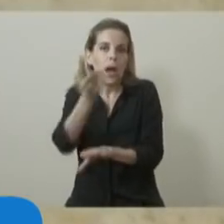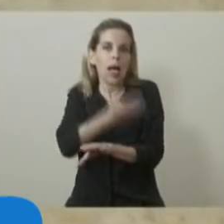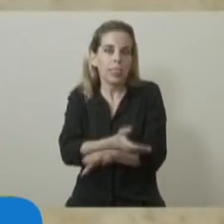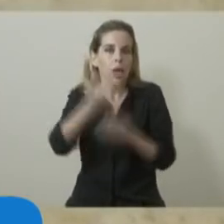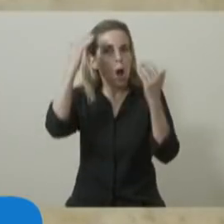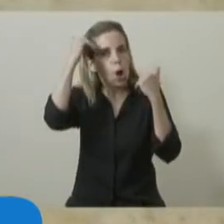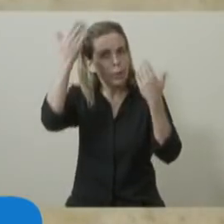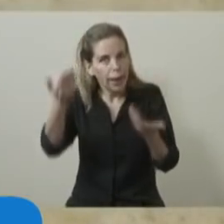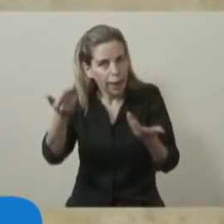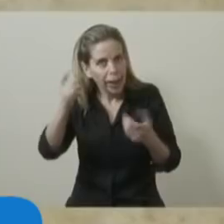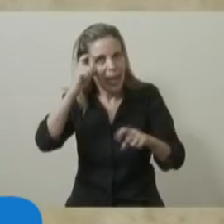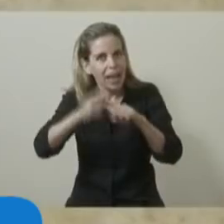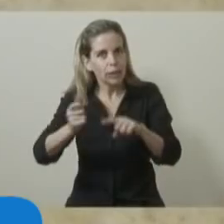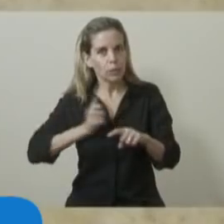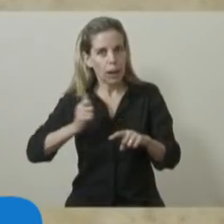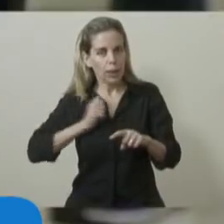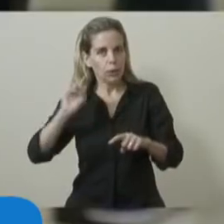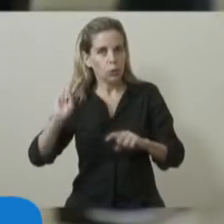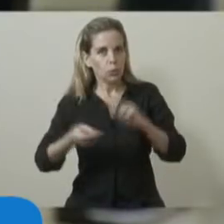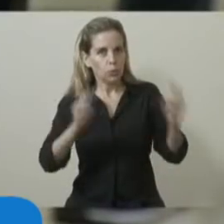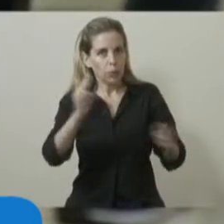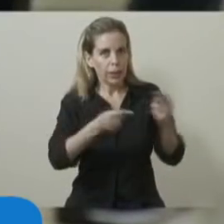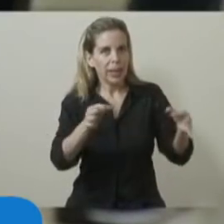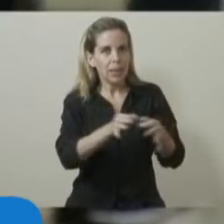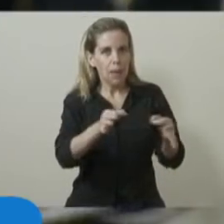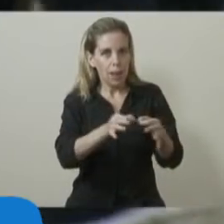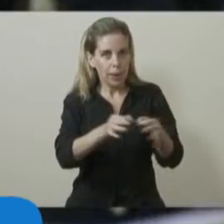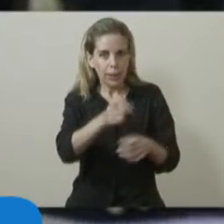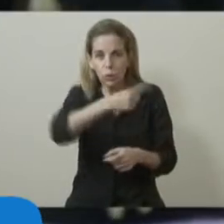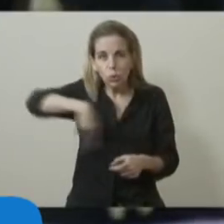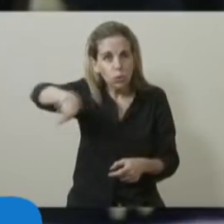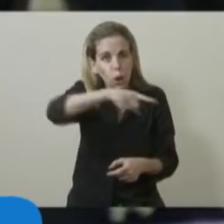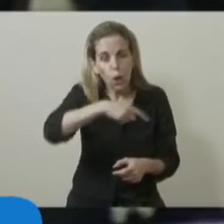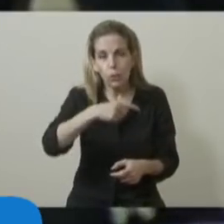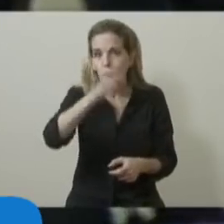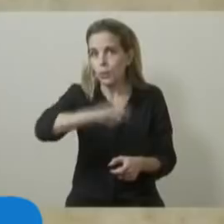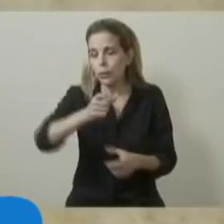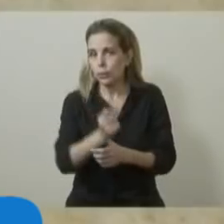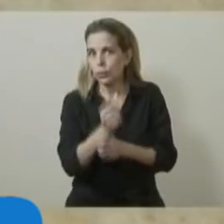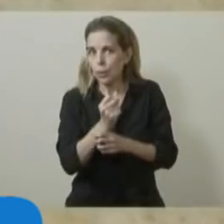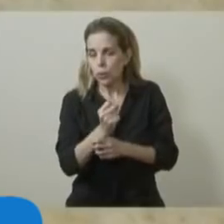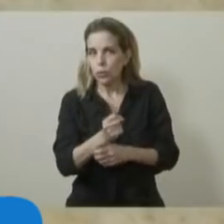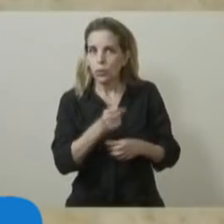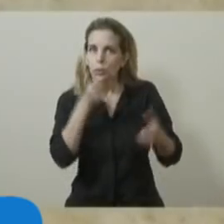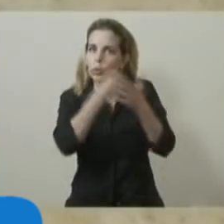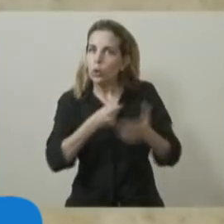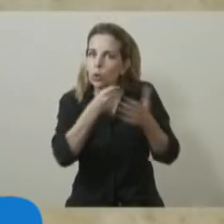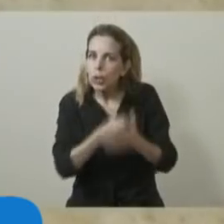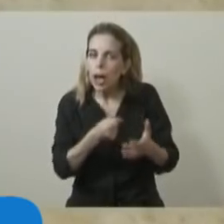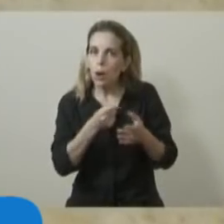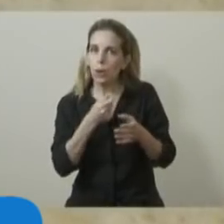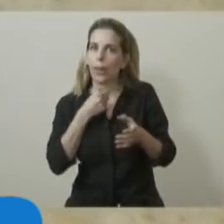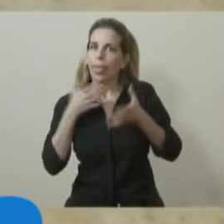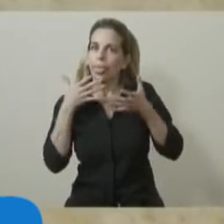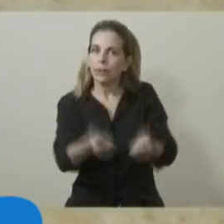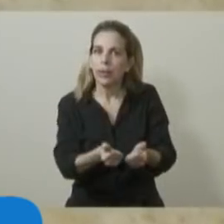en Malvinas. Todos ellos fueron héroes que lucharon por preservar la